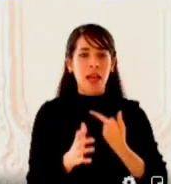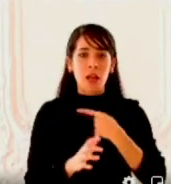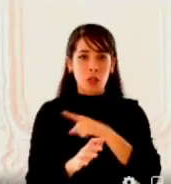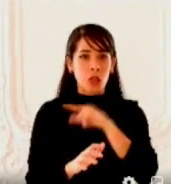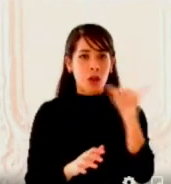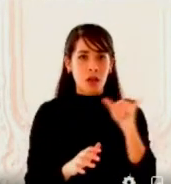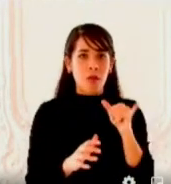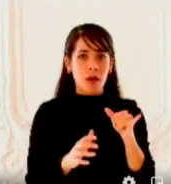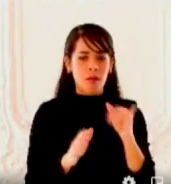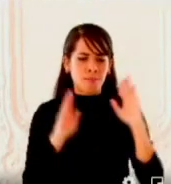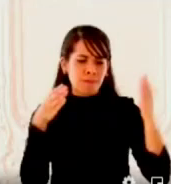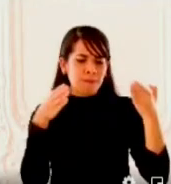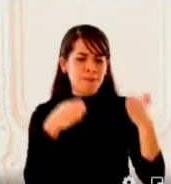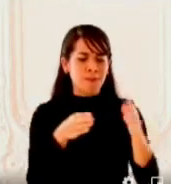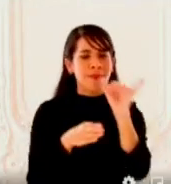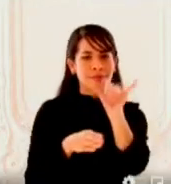prioridad.